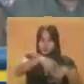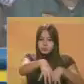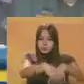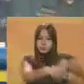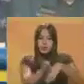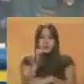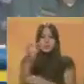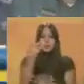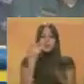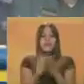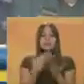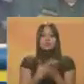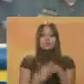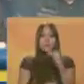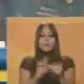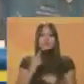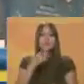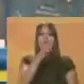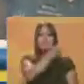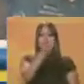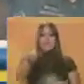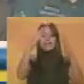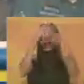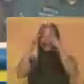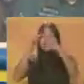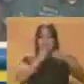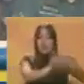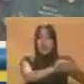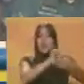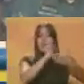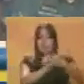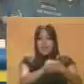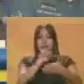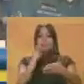Alfonso, como nosotros íbamos tocando puerta por puerta,